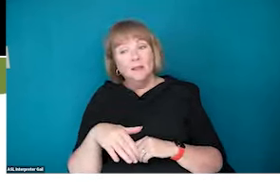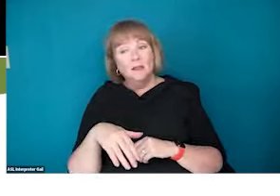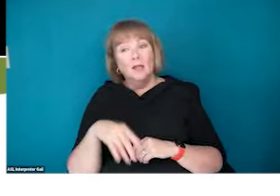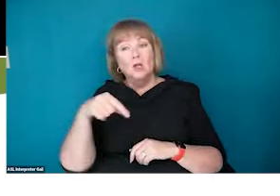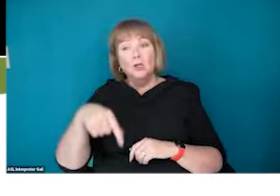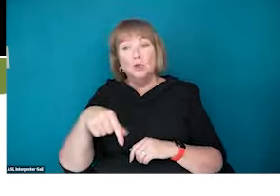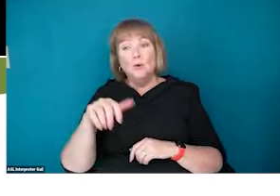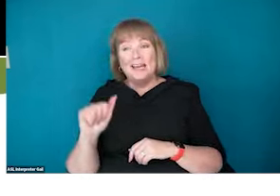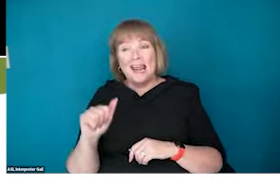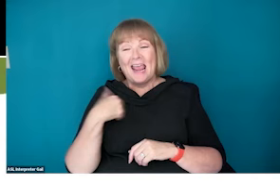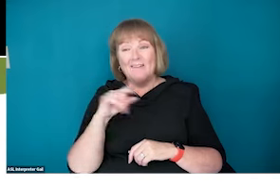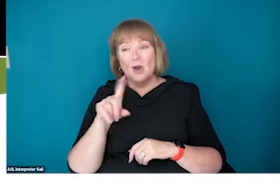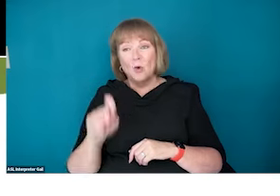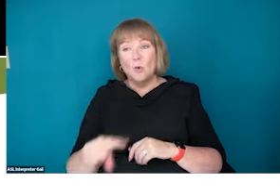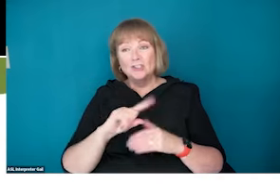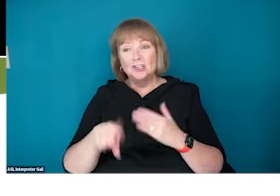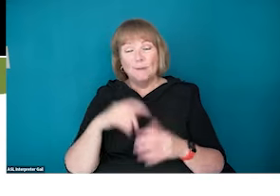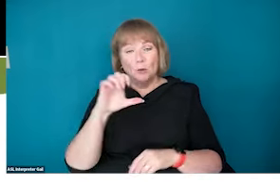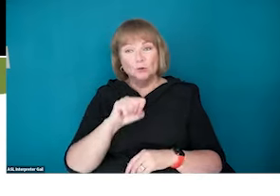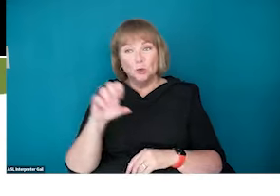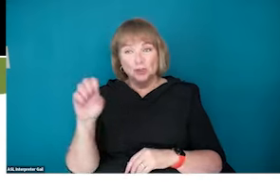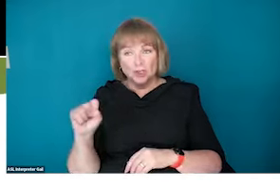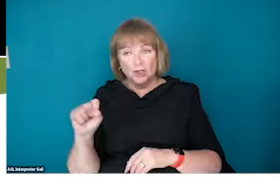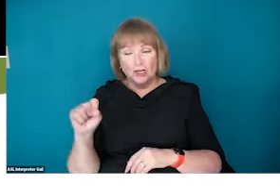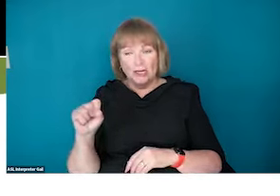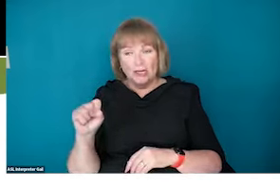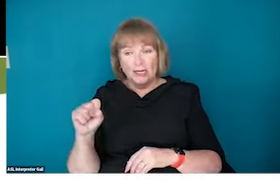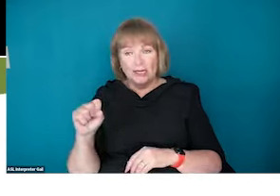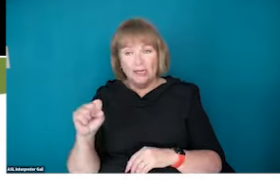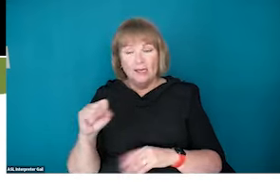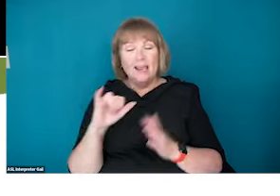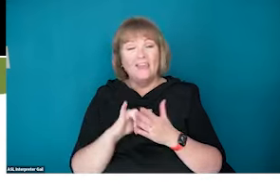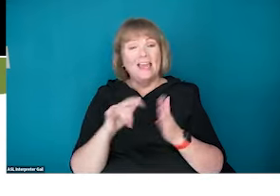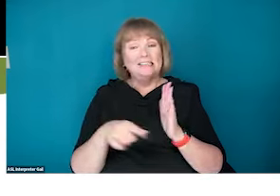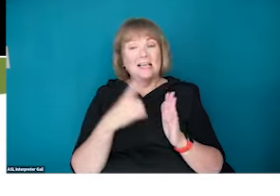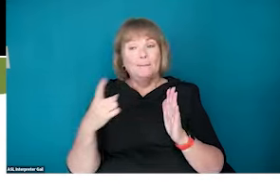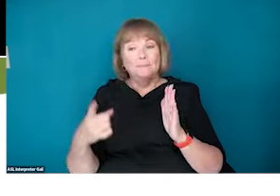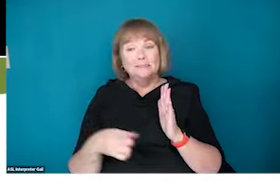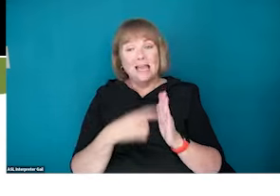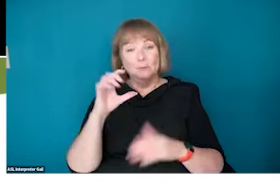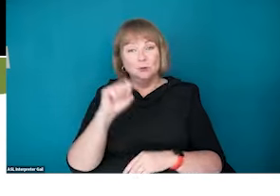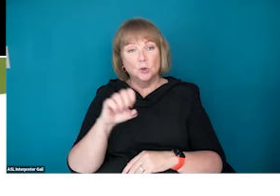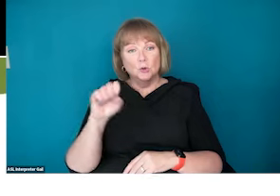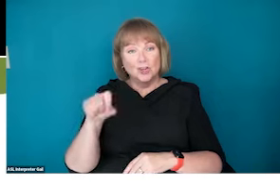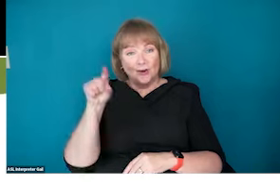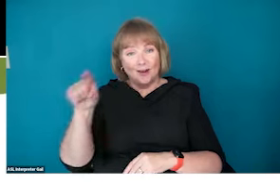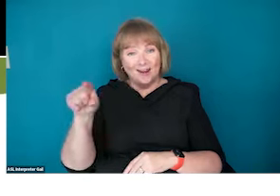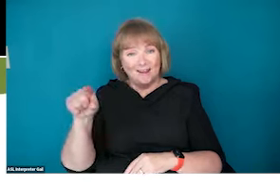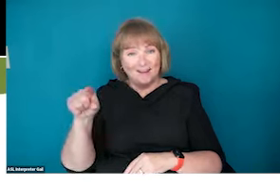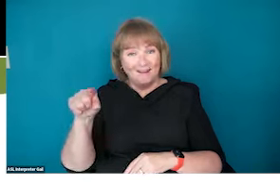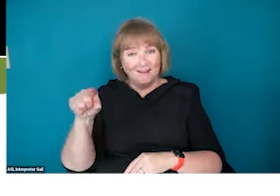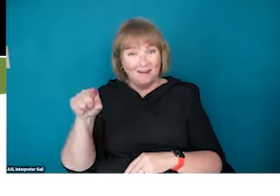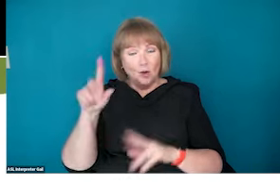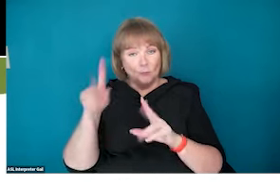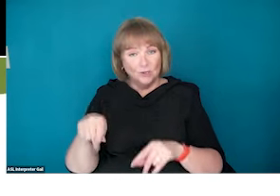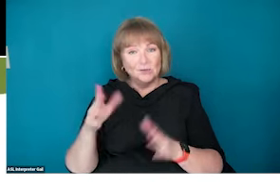directamente por si hay un acuerdo de custodia o no, porque es importante. No veo en